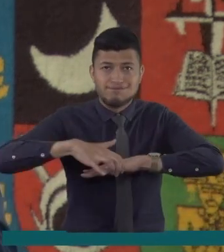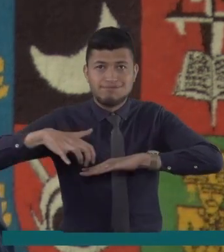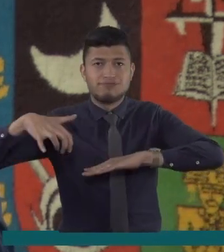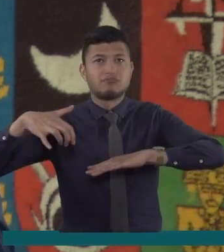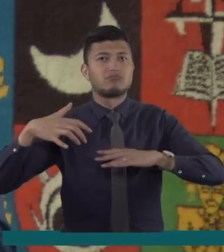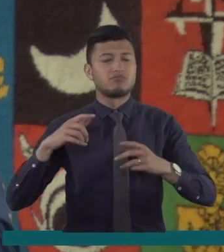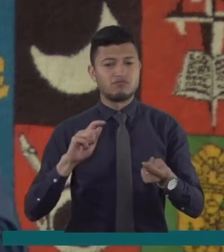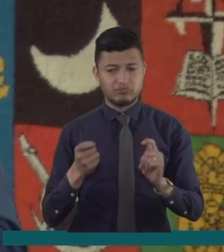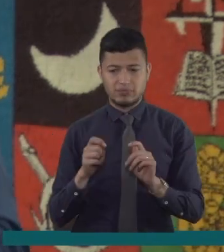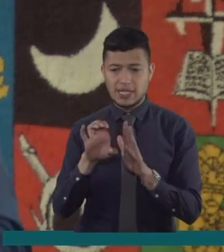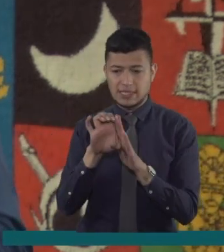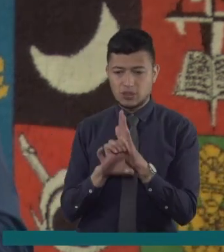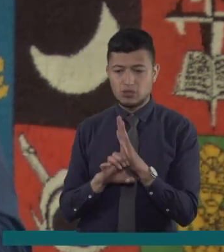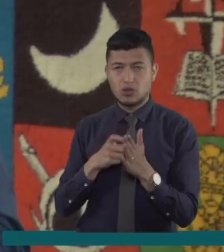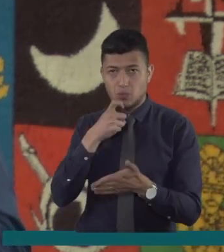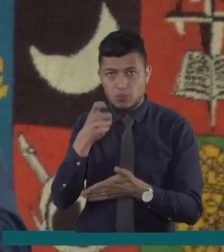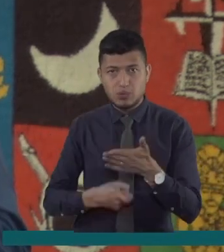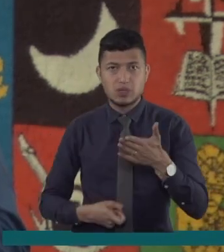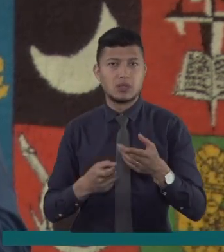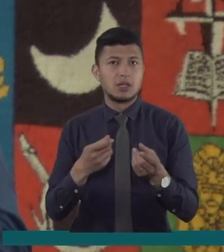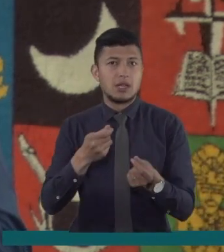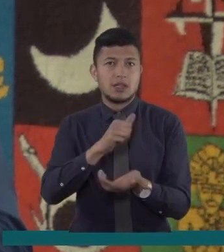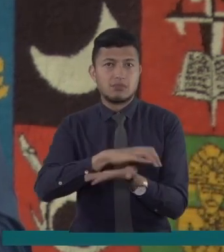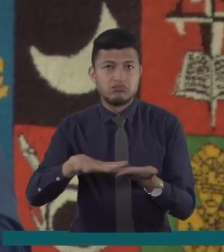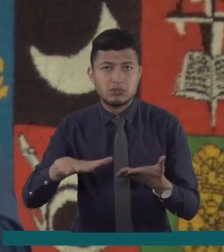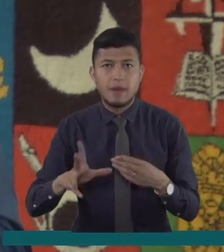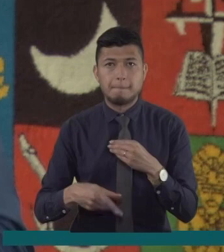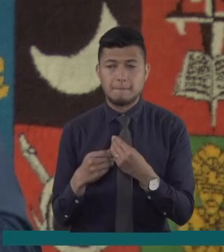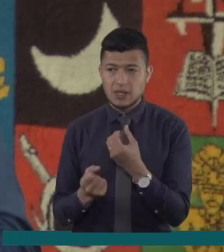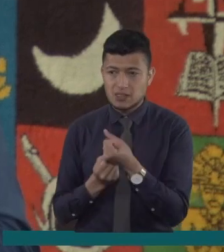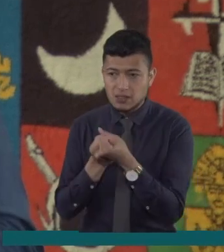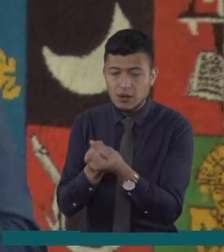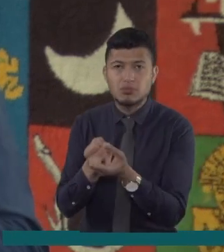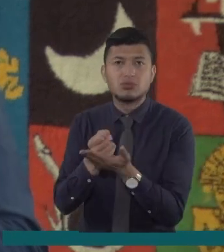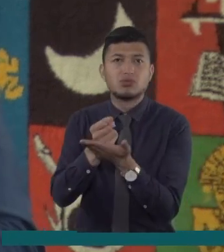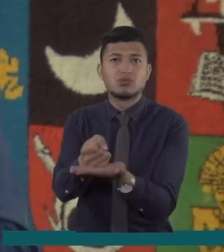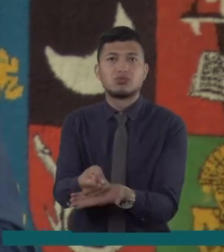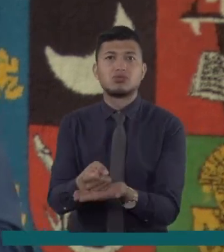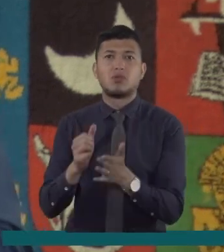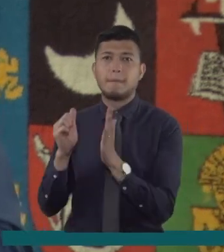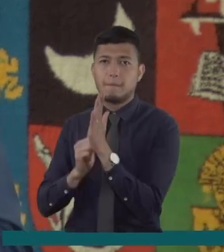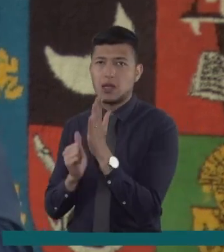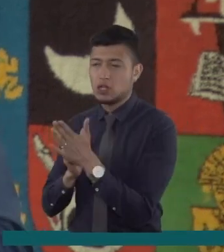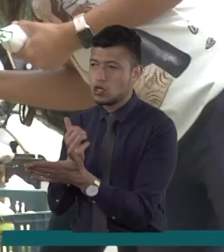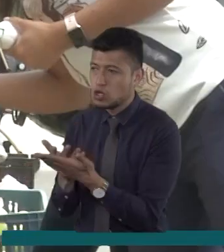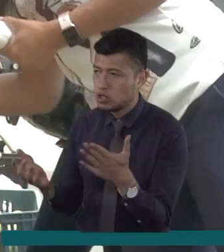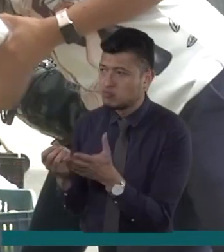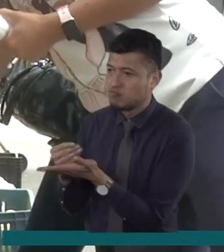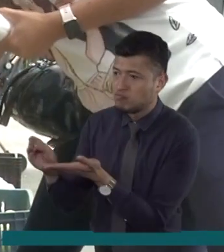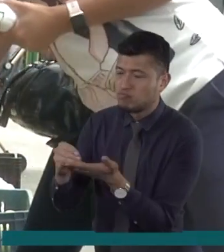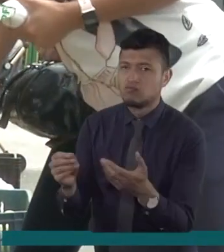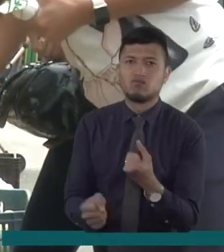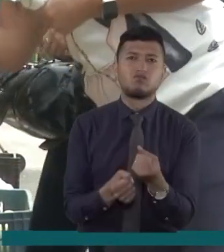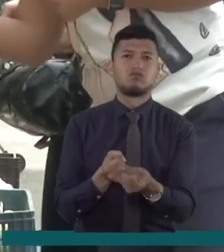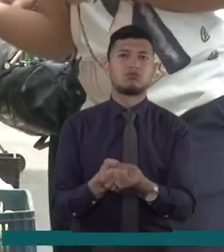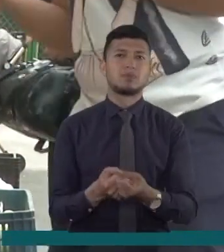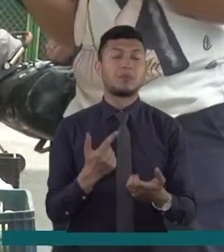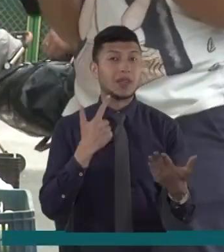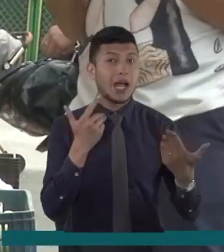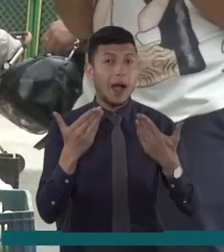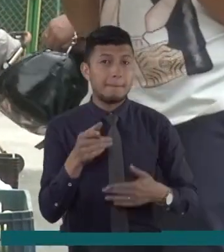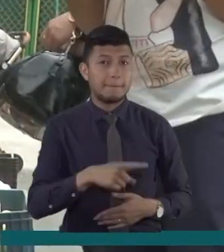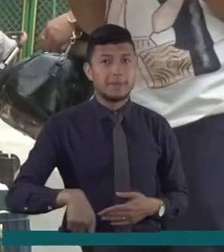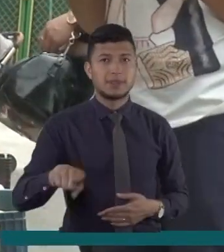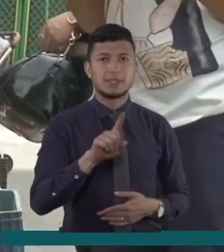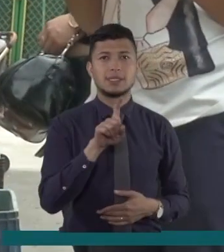eso modificamos el estatuto tributario generamos algunas ayudas en temas de insumos para nuestros productores se espera que los campesinos